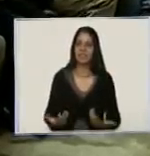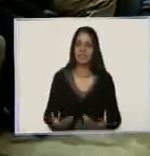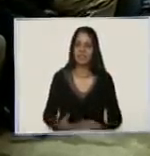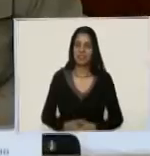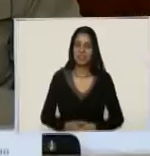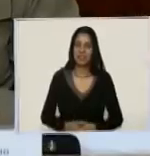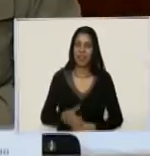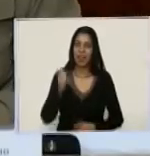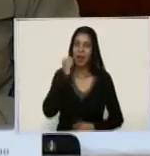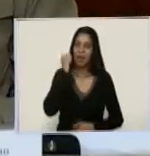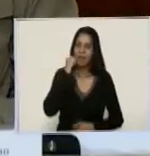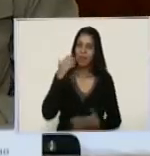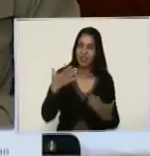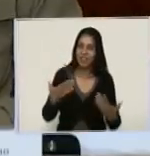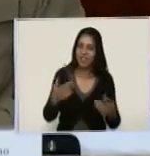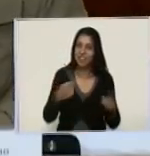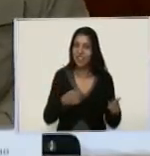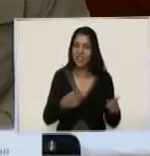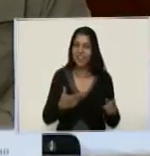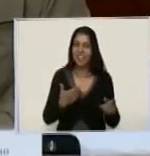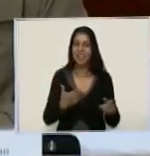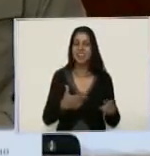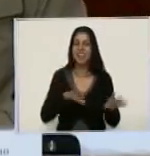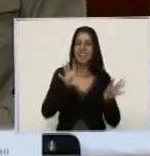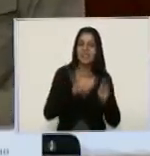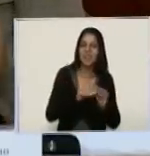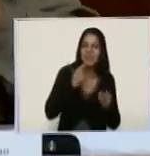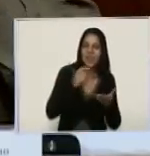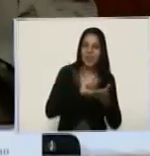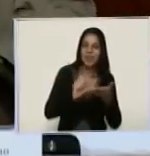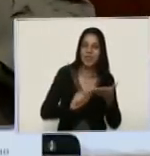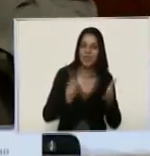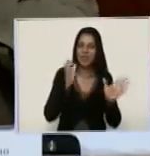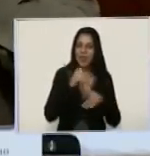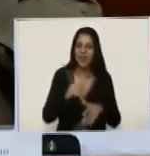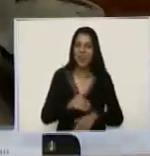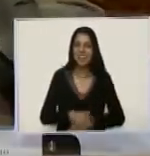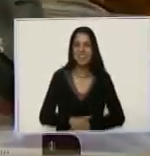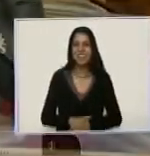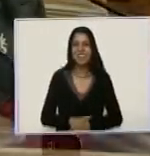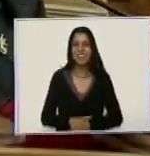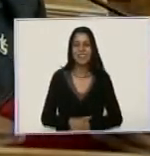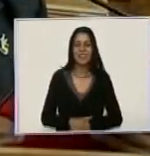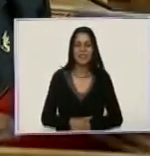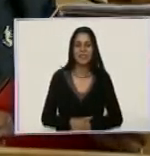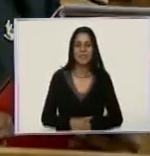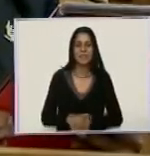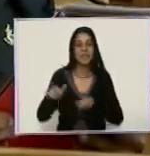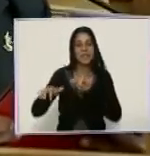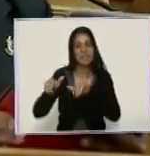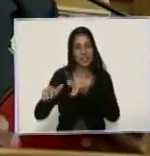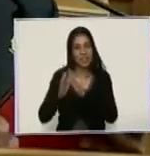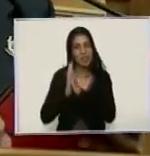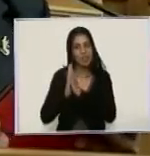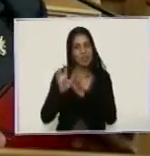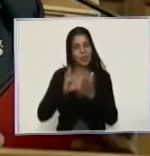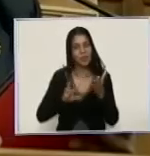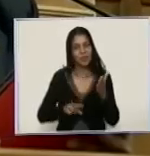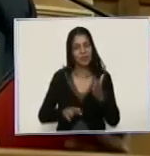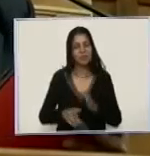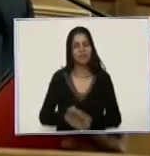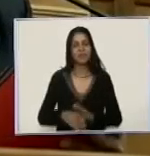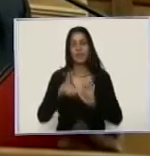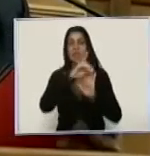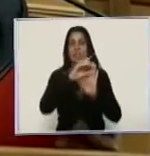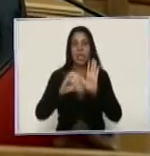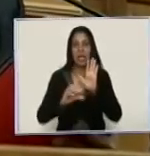Reclama que no te saca ahí en el... Adelante. Adelante, compañero secretario. Decreto constituyente